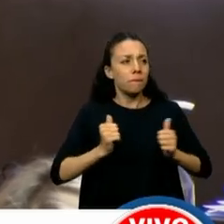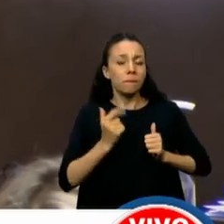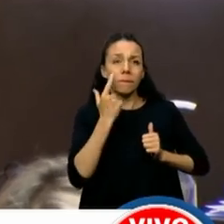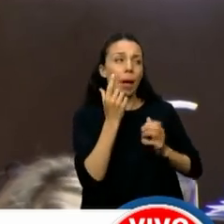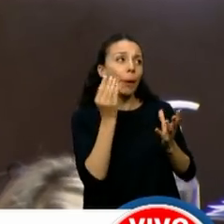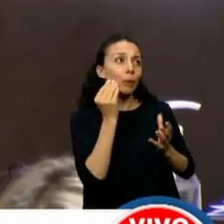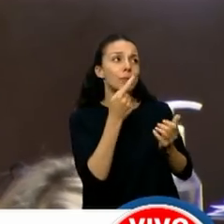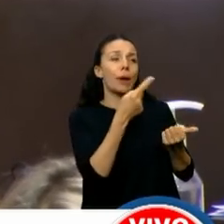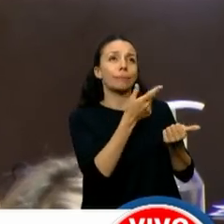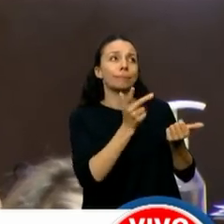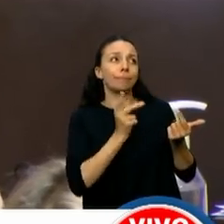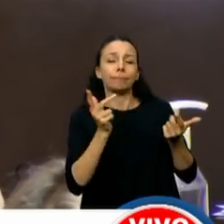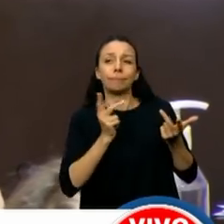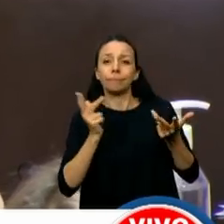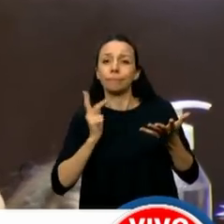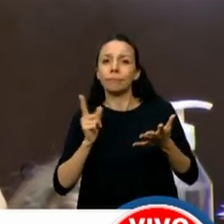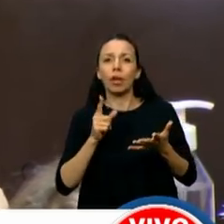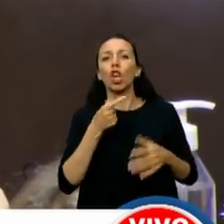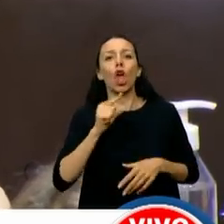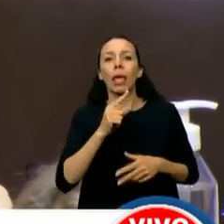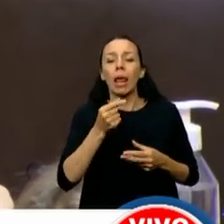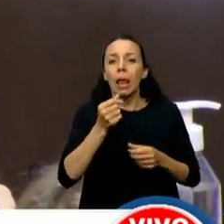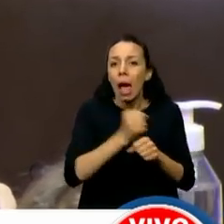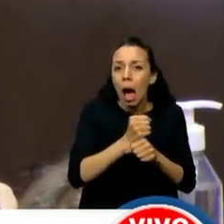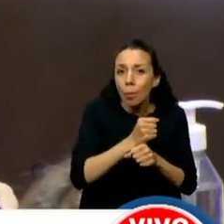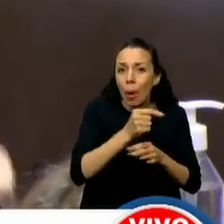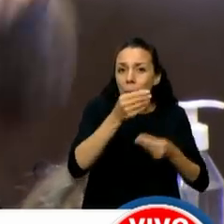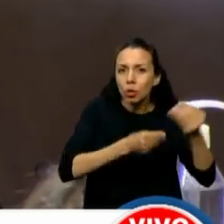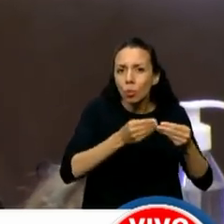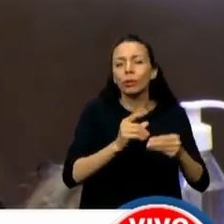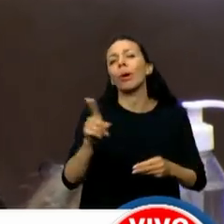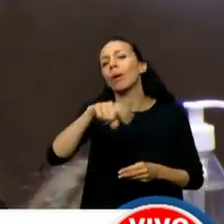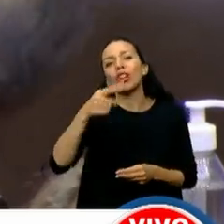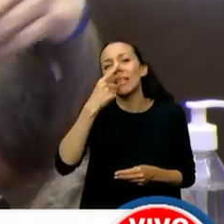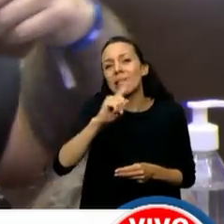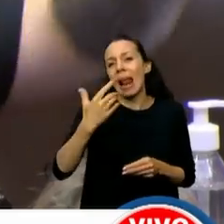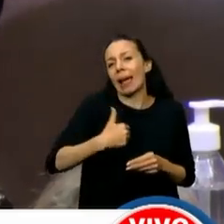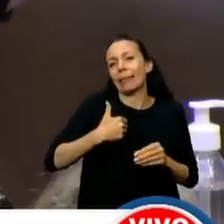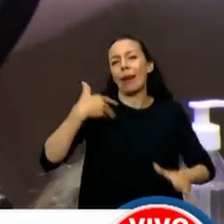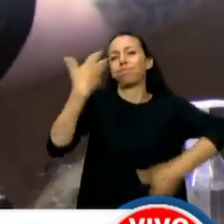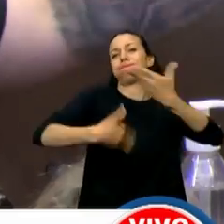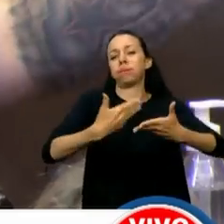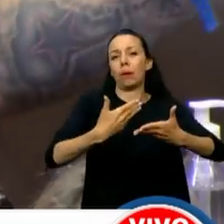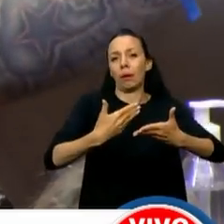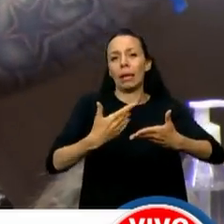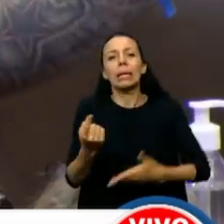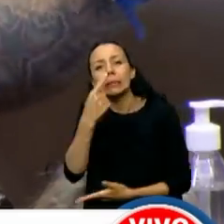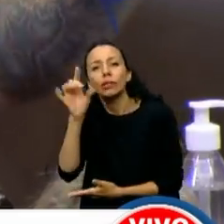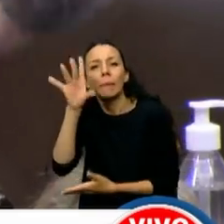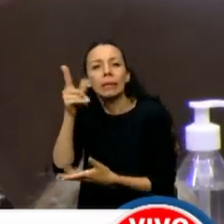acompañar un presupesto no les interesa recuperar la argentina les interesa en los negocios alguien hablaba de los magníficos